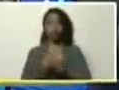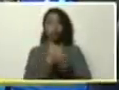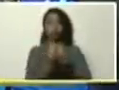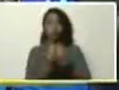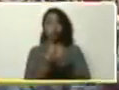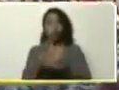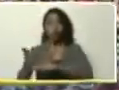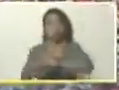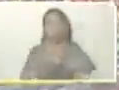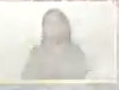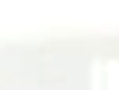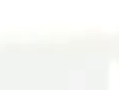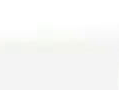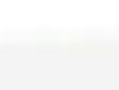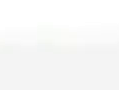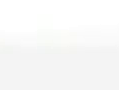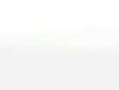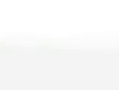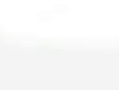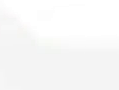los gobernadores bolivarianos.